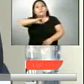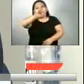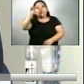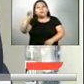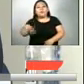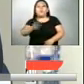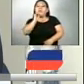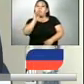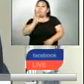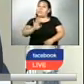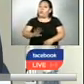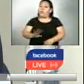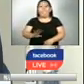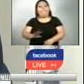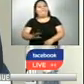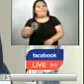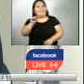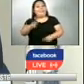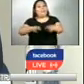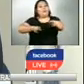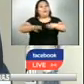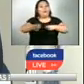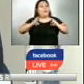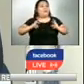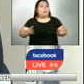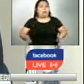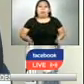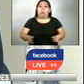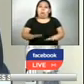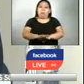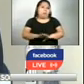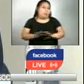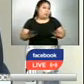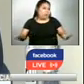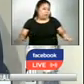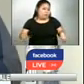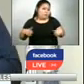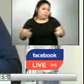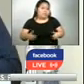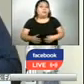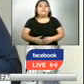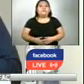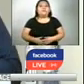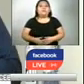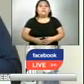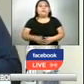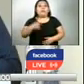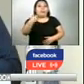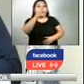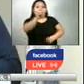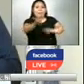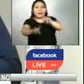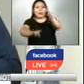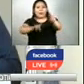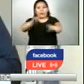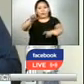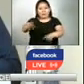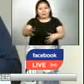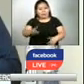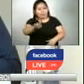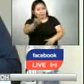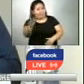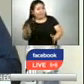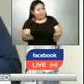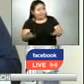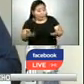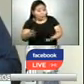18.4% sostiene que este plan no ha recuperado estos territorios. También le consultamos a la gente si cree